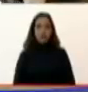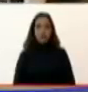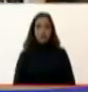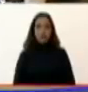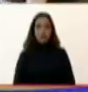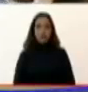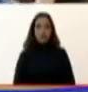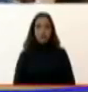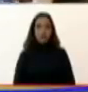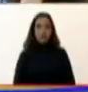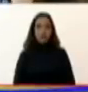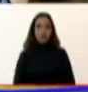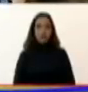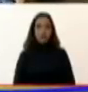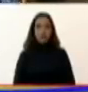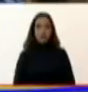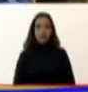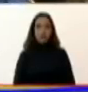Y una...